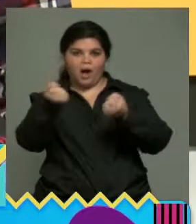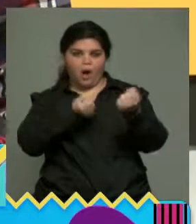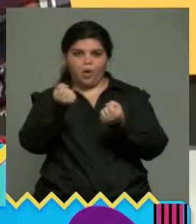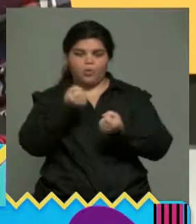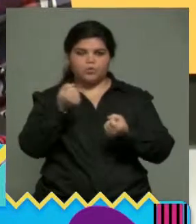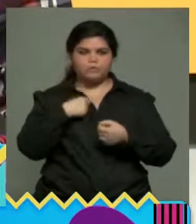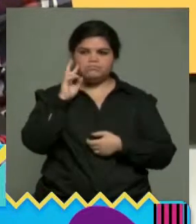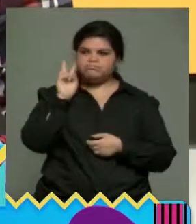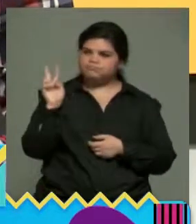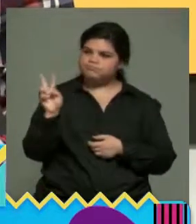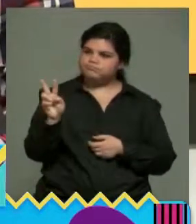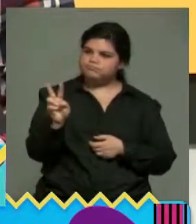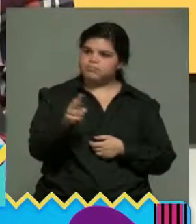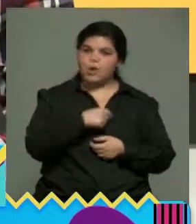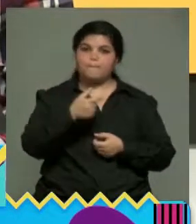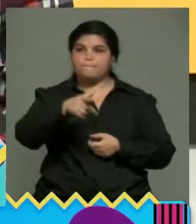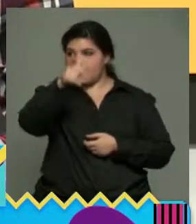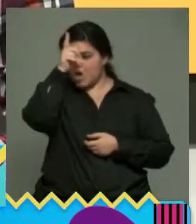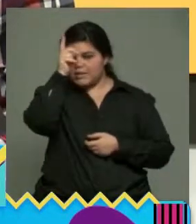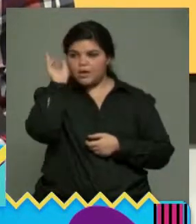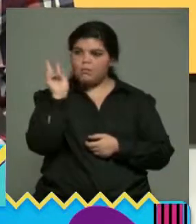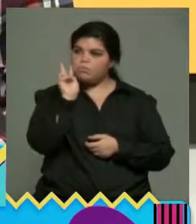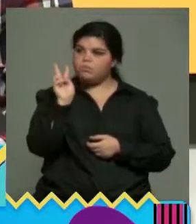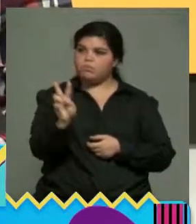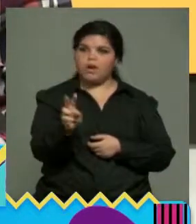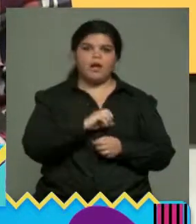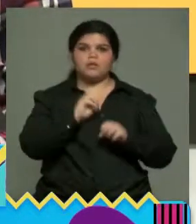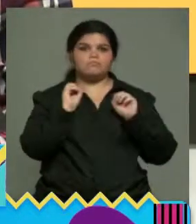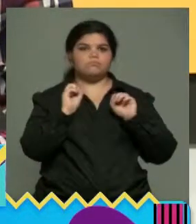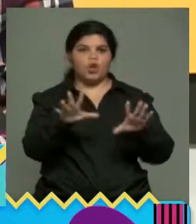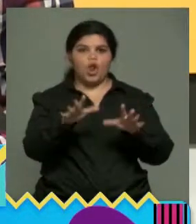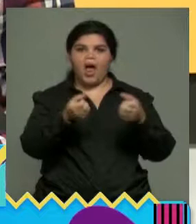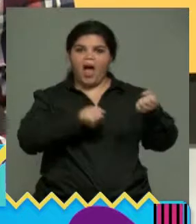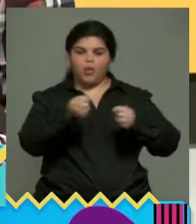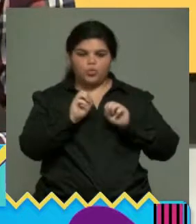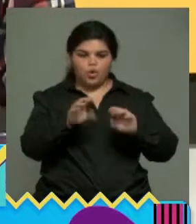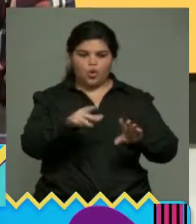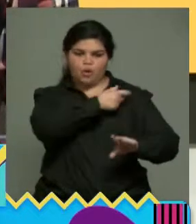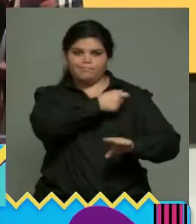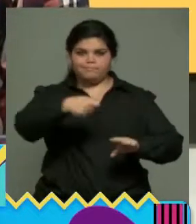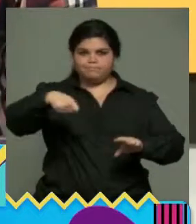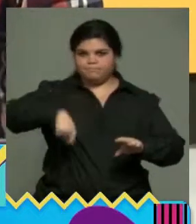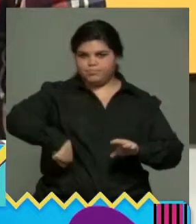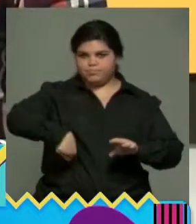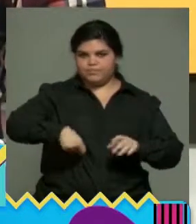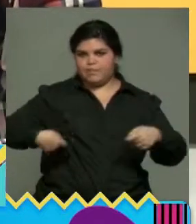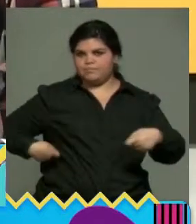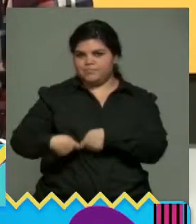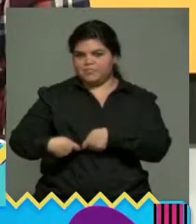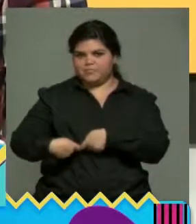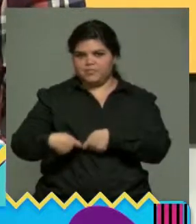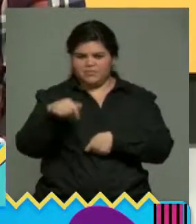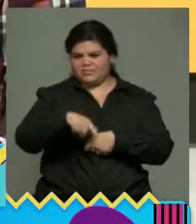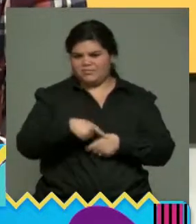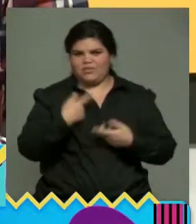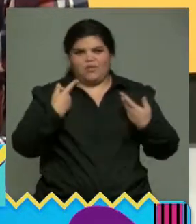veía de que había cúmulo de policías, automáticamente prendía las luces del auto, se ponían el cinto de seguridad, cosa que pasa,